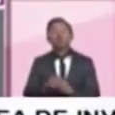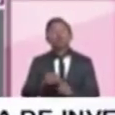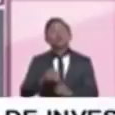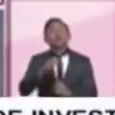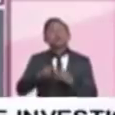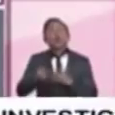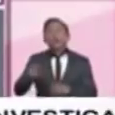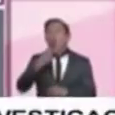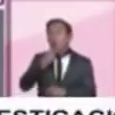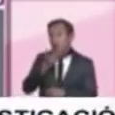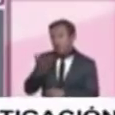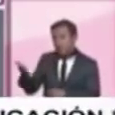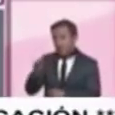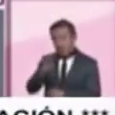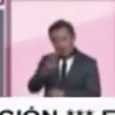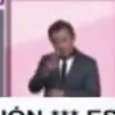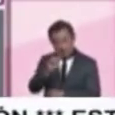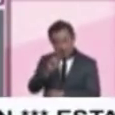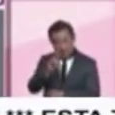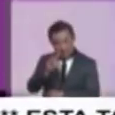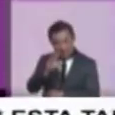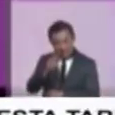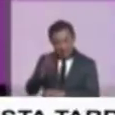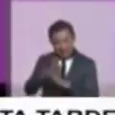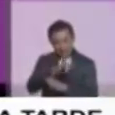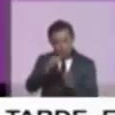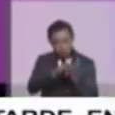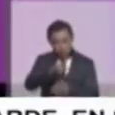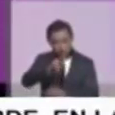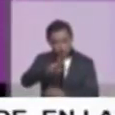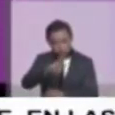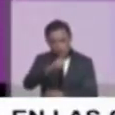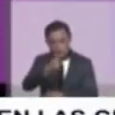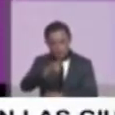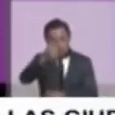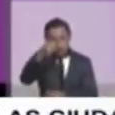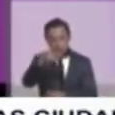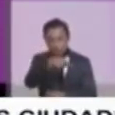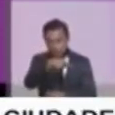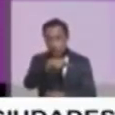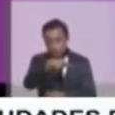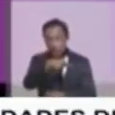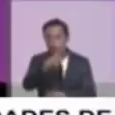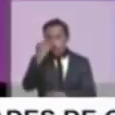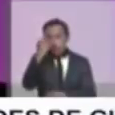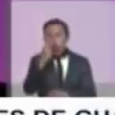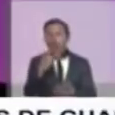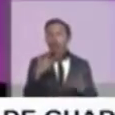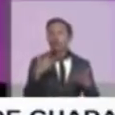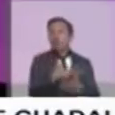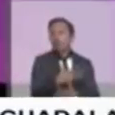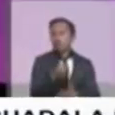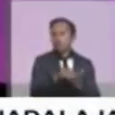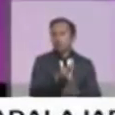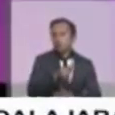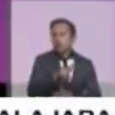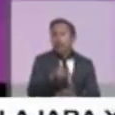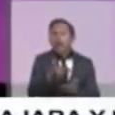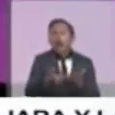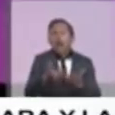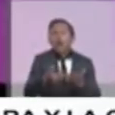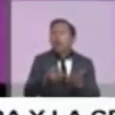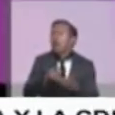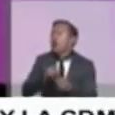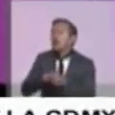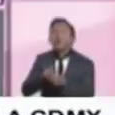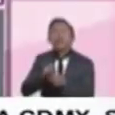sentido del mundo. Ahorita la prioridad es bajar a López Obrador del Olimpo, donde está ahí, del 43% de las intenciones de